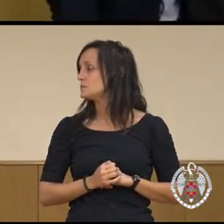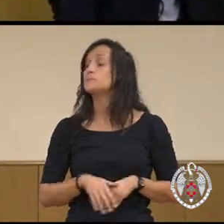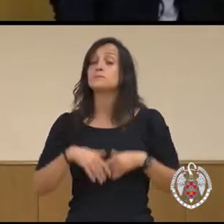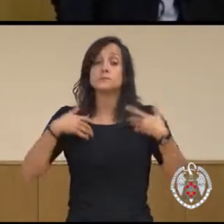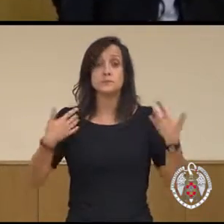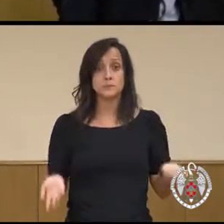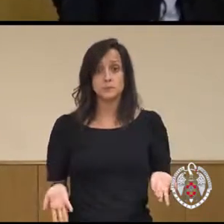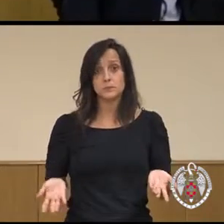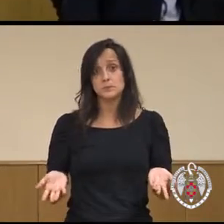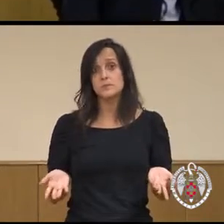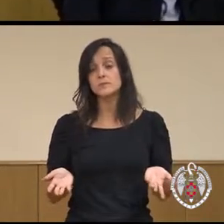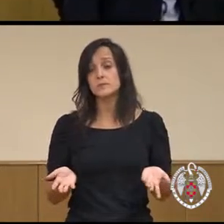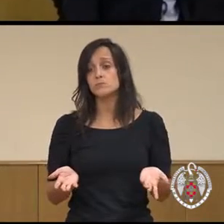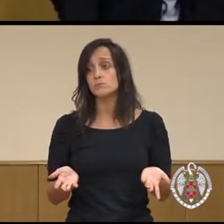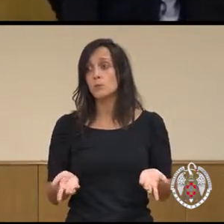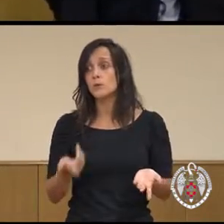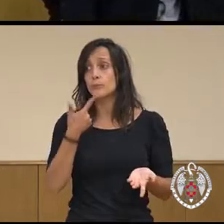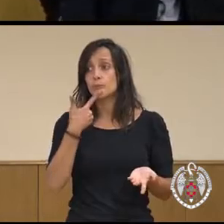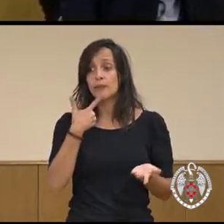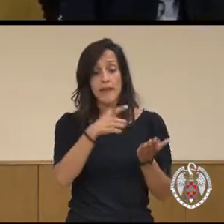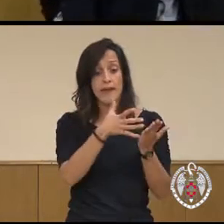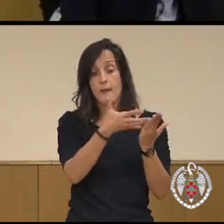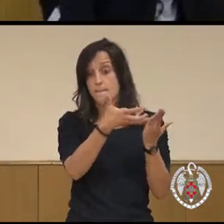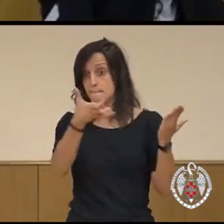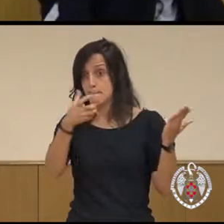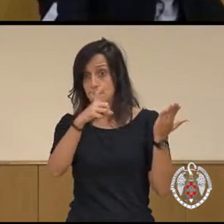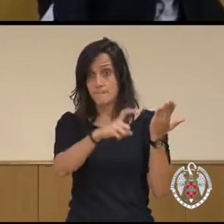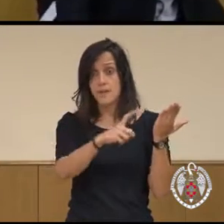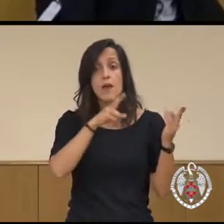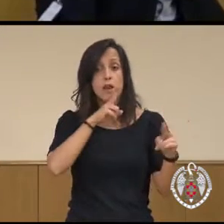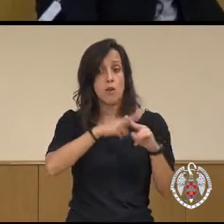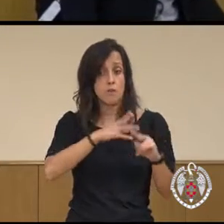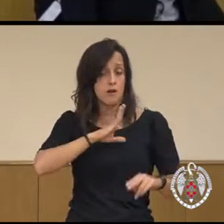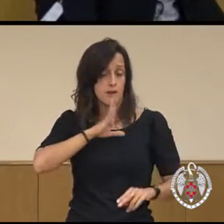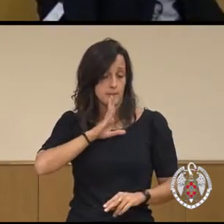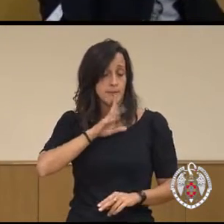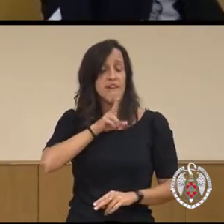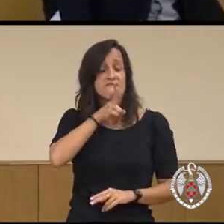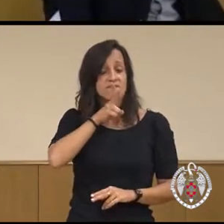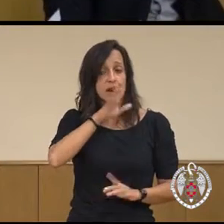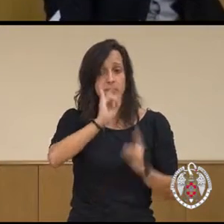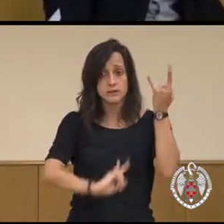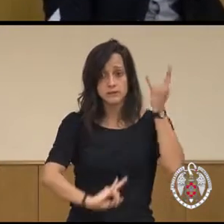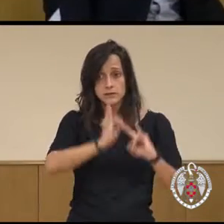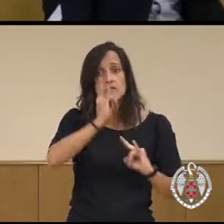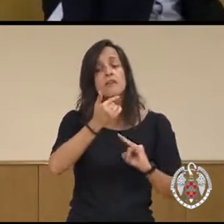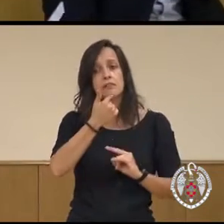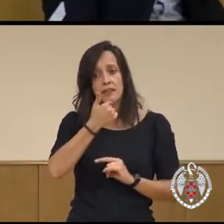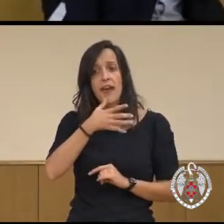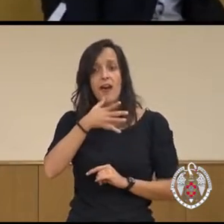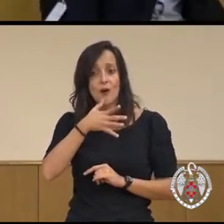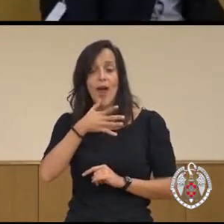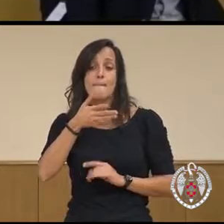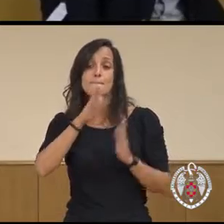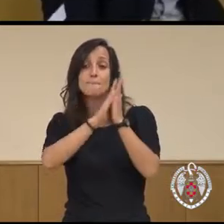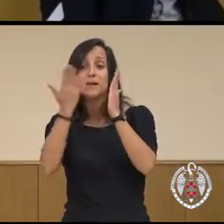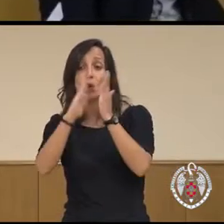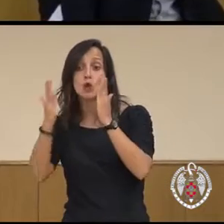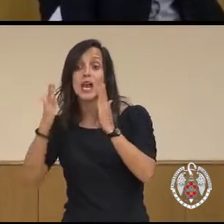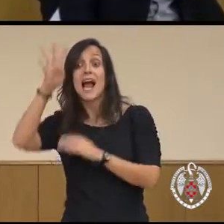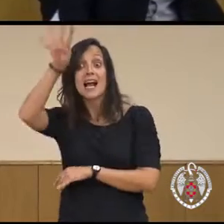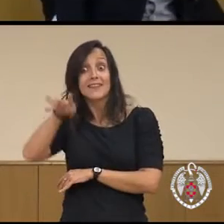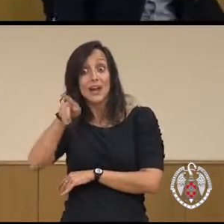Pues esta pieza se llama Era la verde selva y se conserva eso en un cancionero que está en la Biblioteca Nacional de Cataluña.